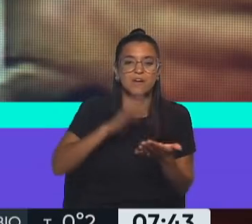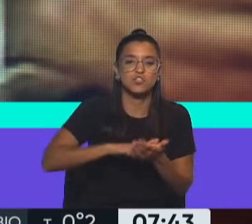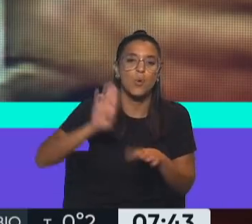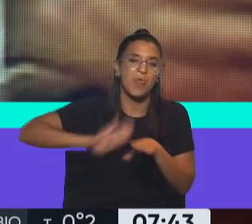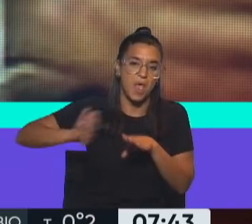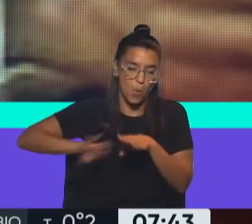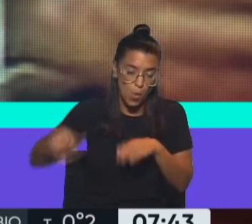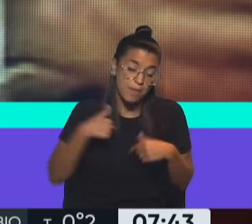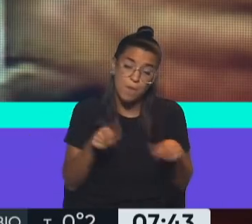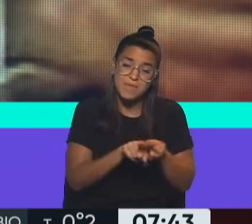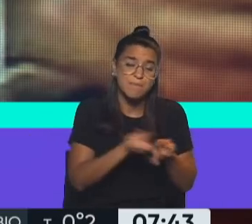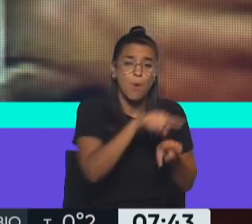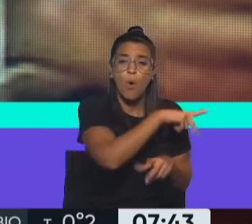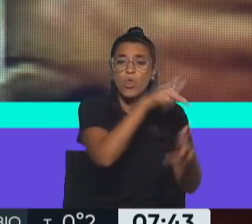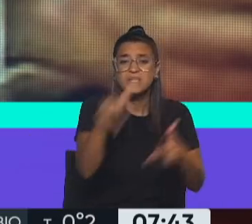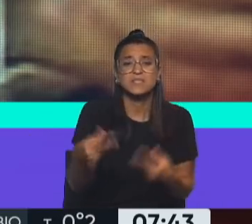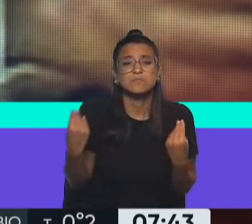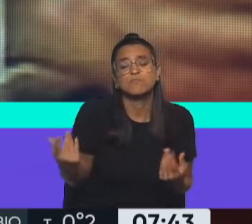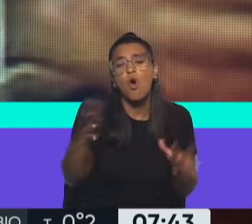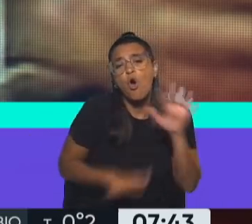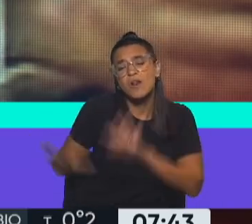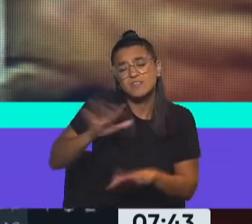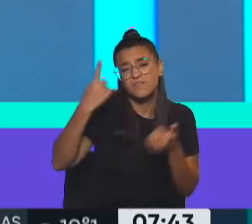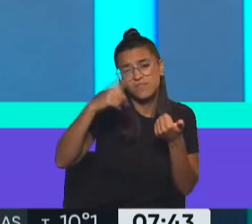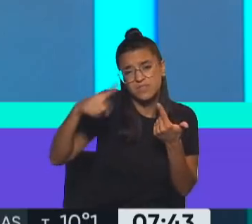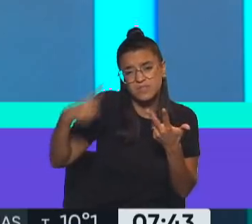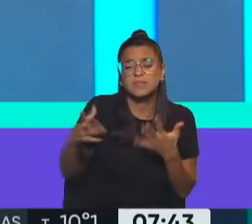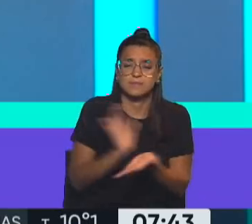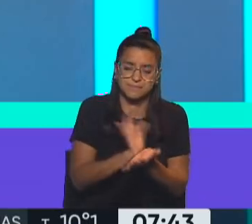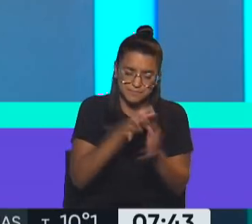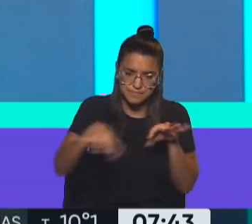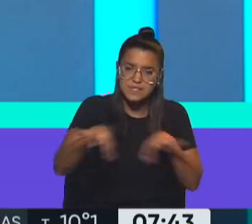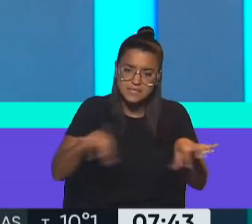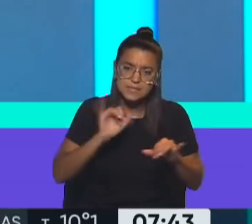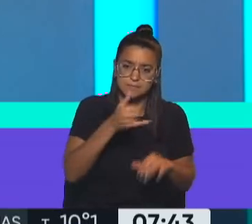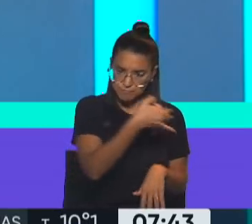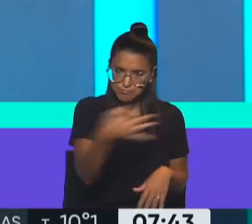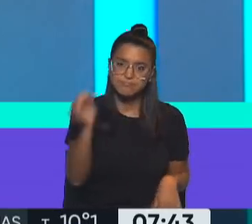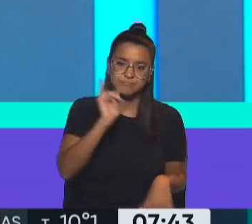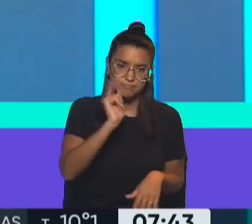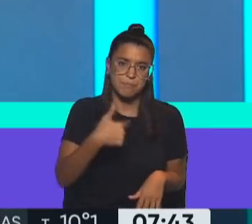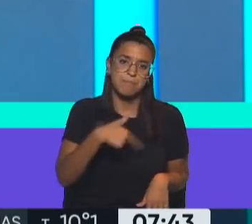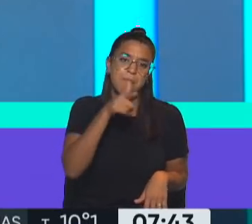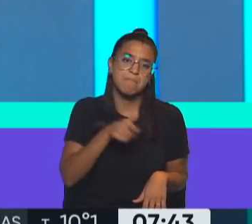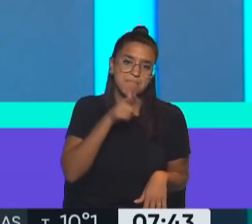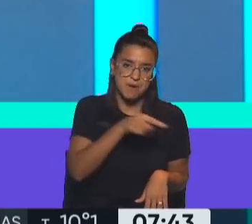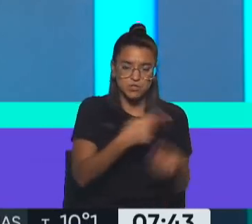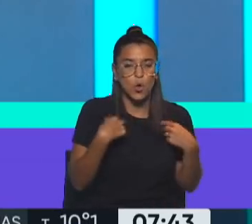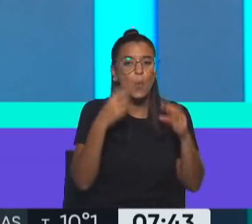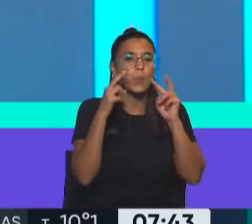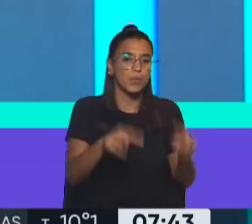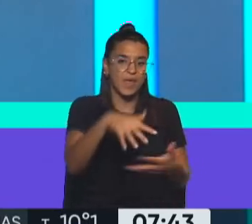como vos decís, son justamente distintas organizaciones, claro, sectores que forman parte del partido. Así es, sí, eso es lo que me pareció cuando vi la